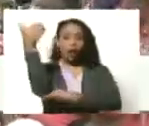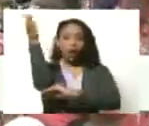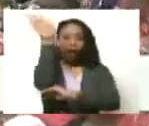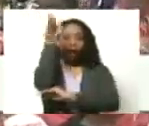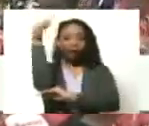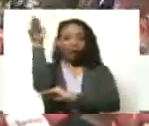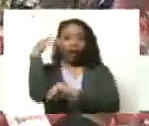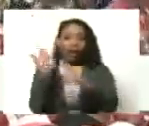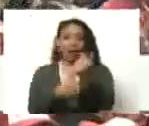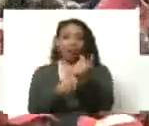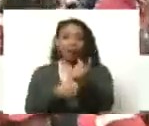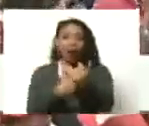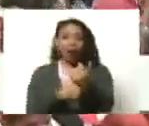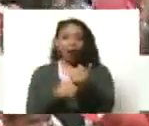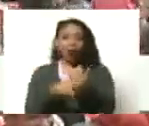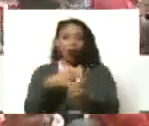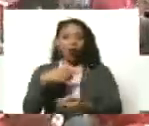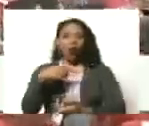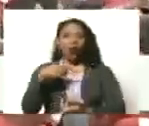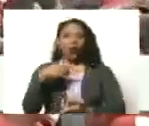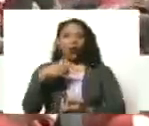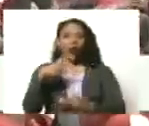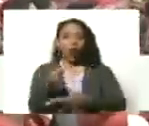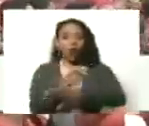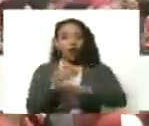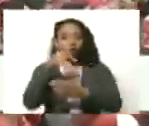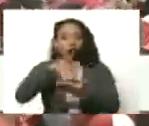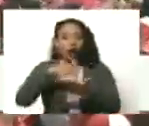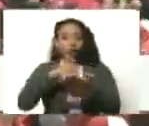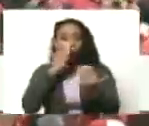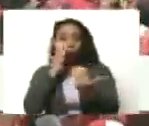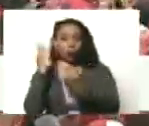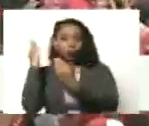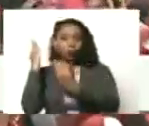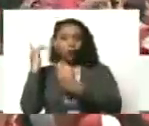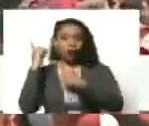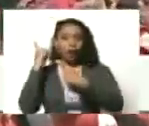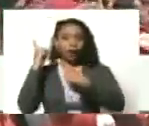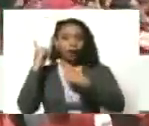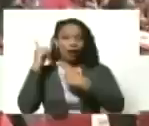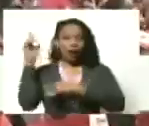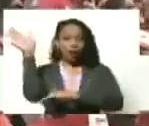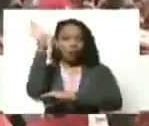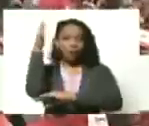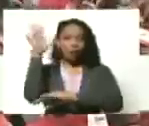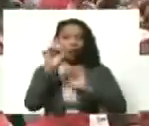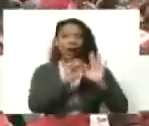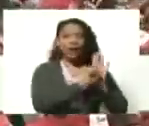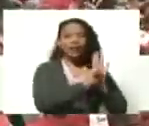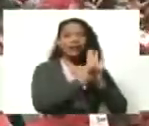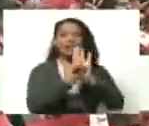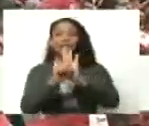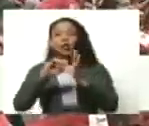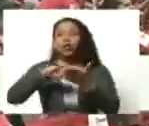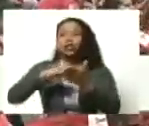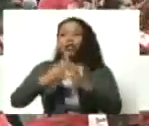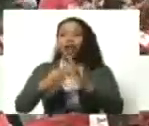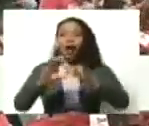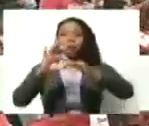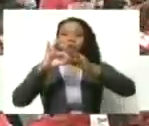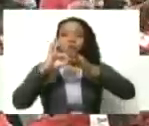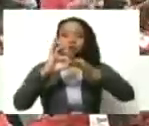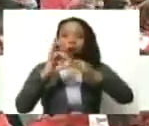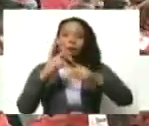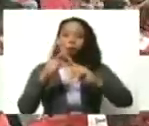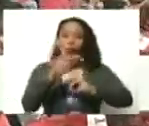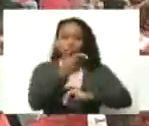tiene el hermano Rafael Lacaba, ese estandarte es un símbolo de unidad. Pero saben